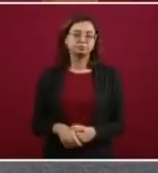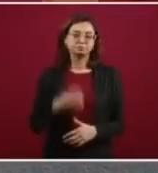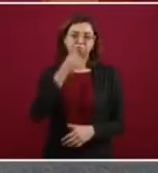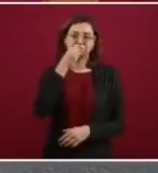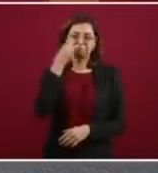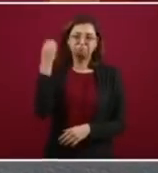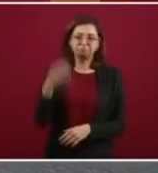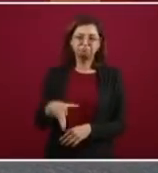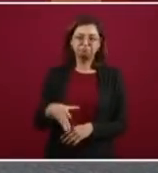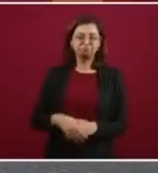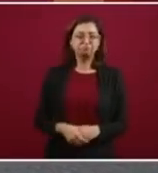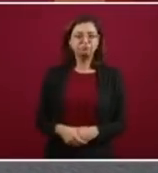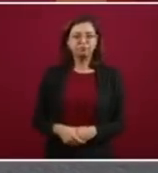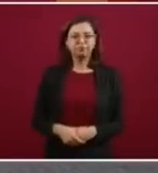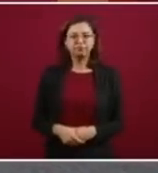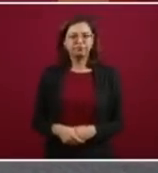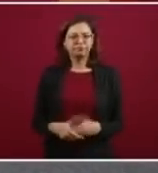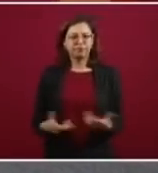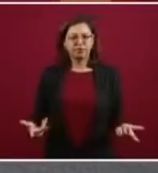extraordinario. ¿A quién no les gusta eso?